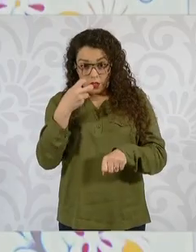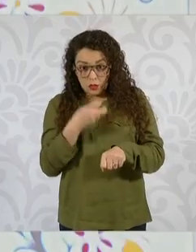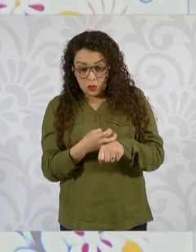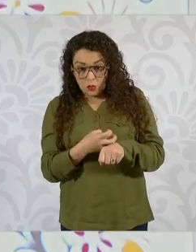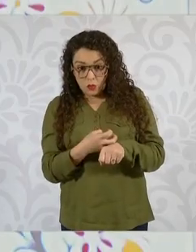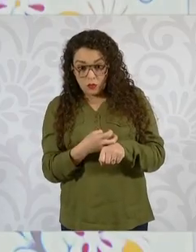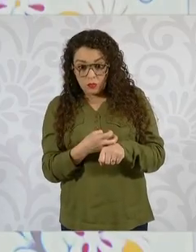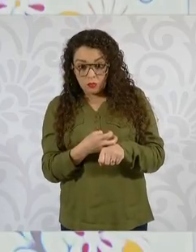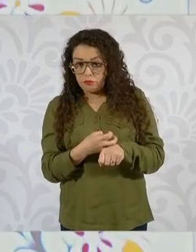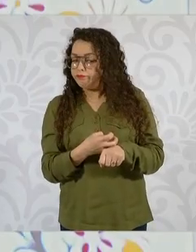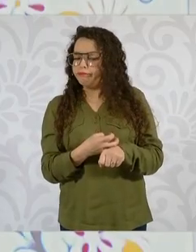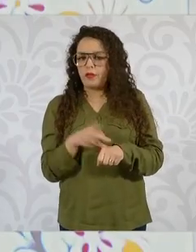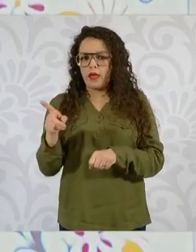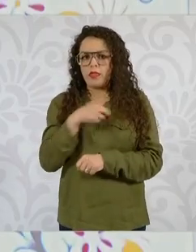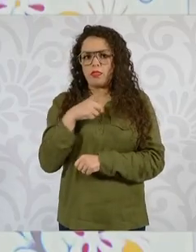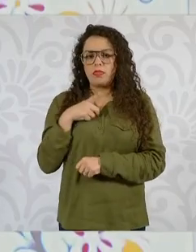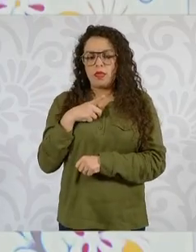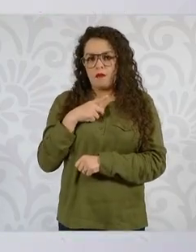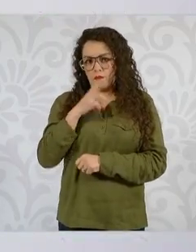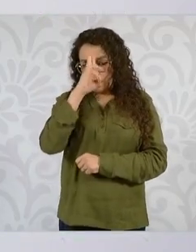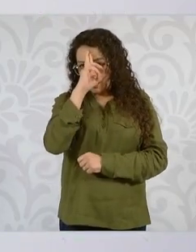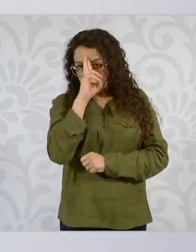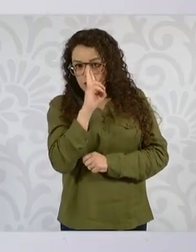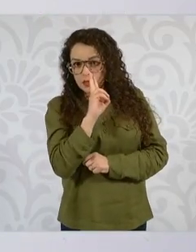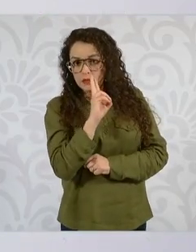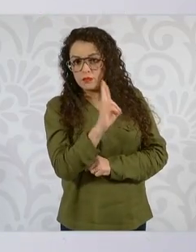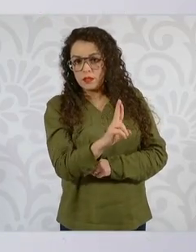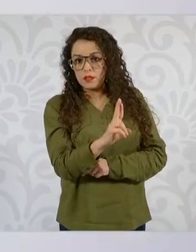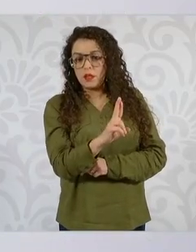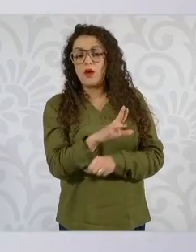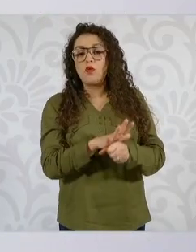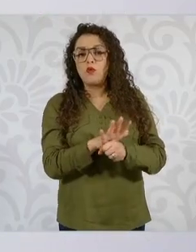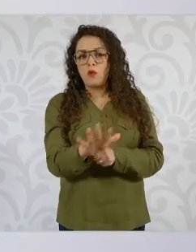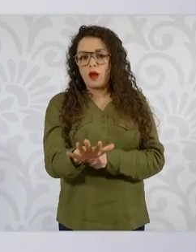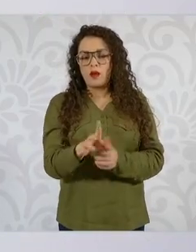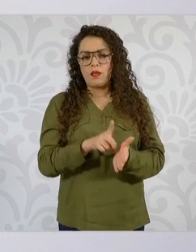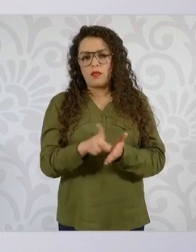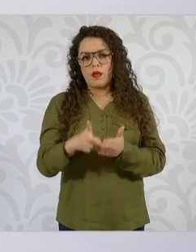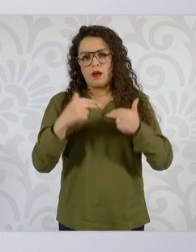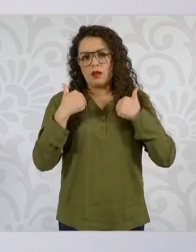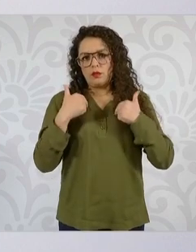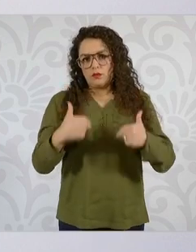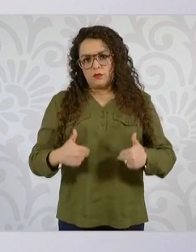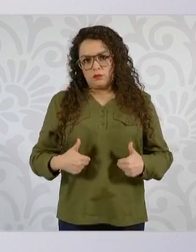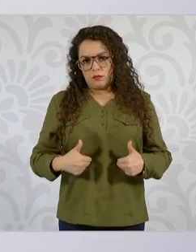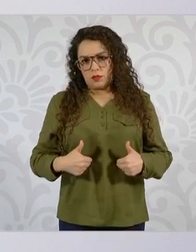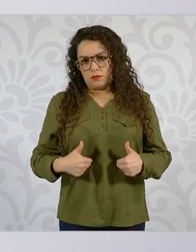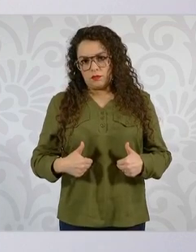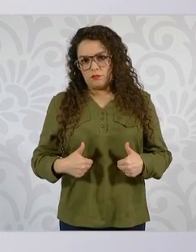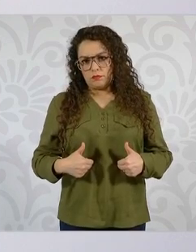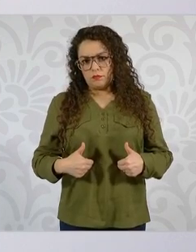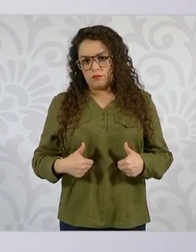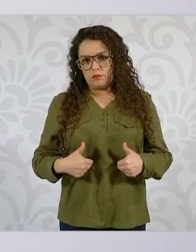que tiene que cumplir con el respeto a los derechos humanos entonces no hay militarización